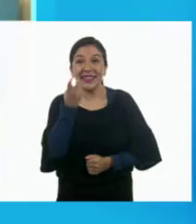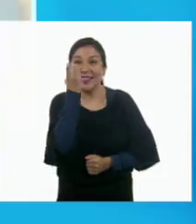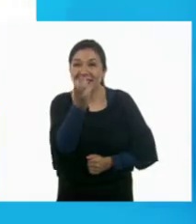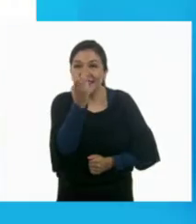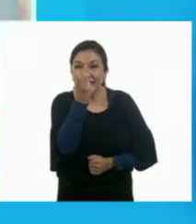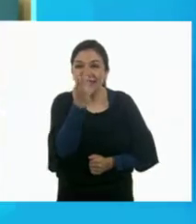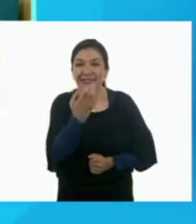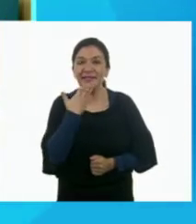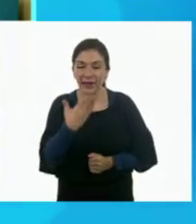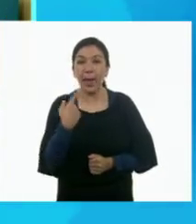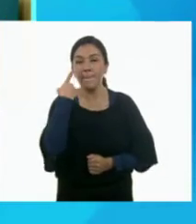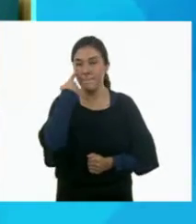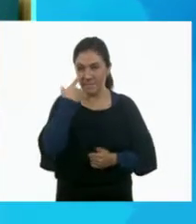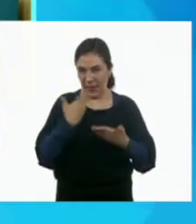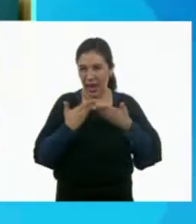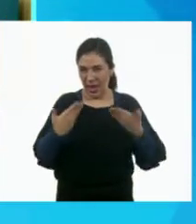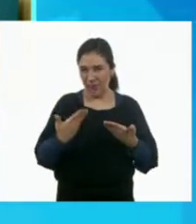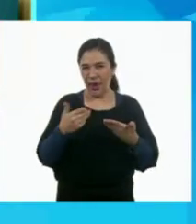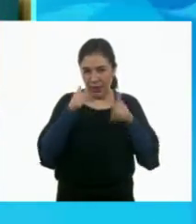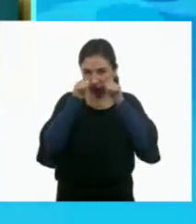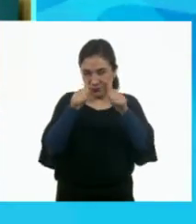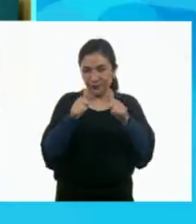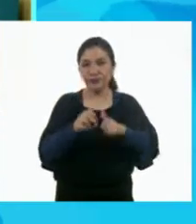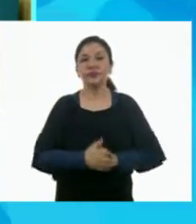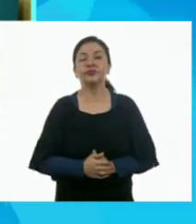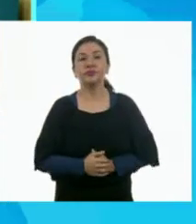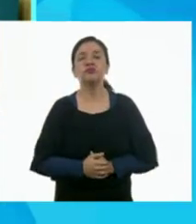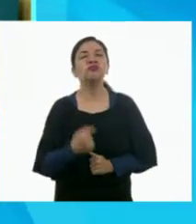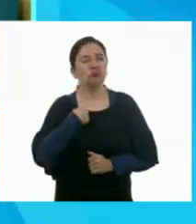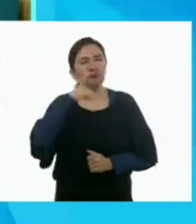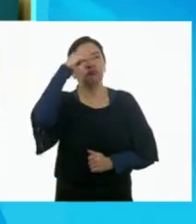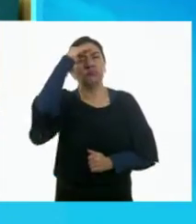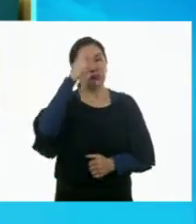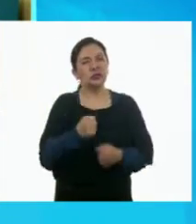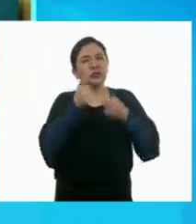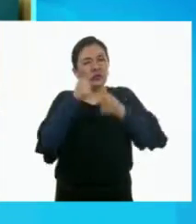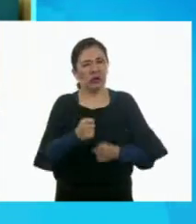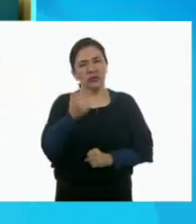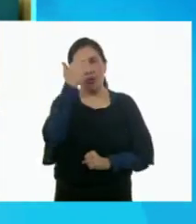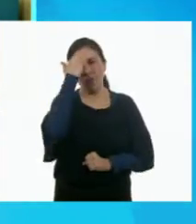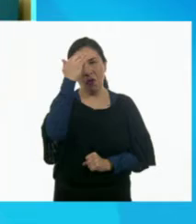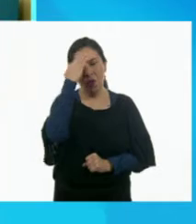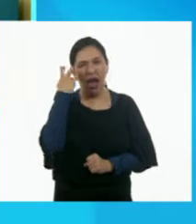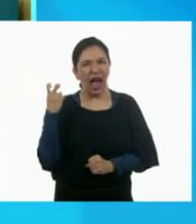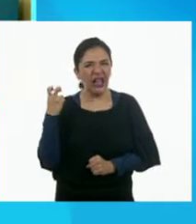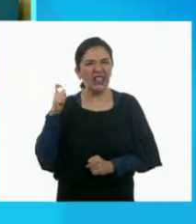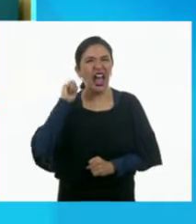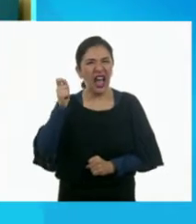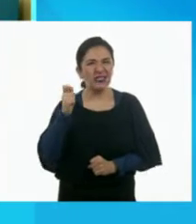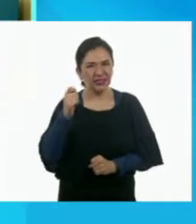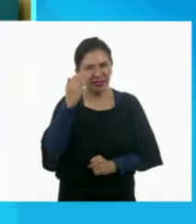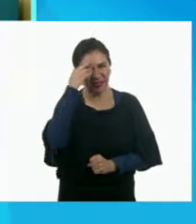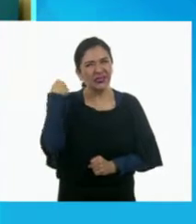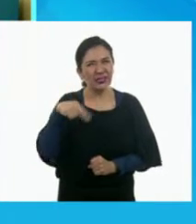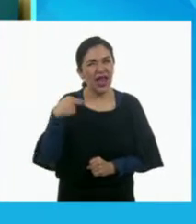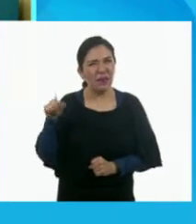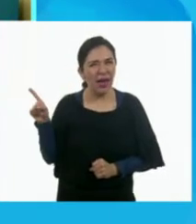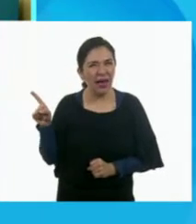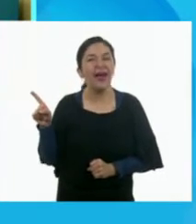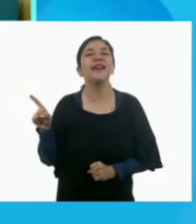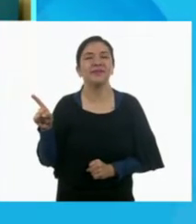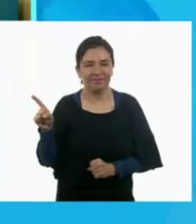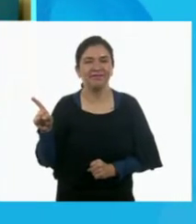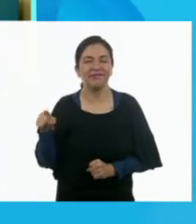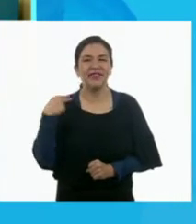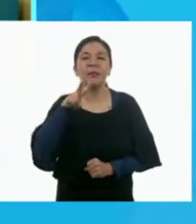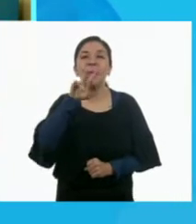¡Eso! Fíjate muy bien. Estoy segura que conoces este instrumento. ¿Y sabes cómo se llama?